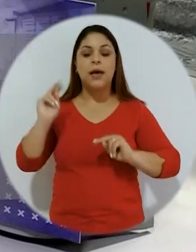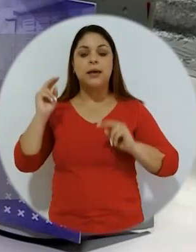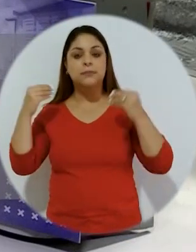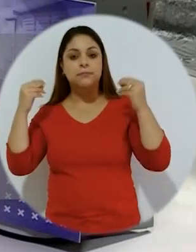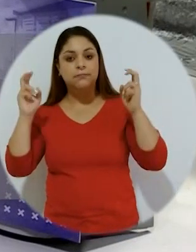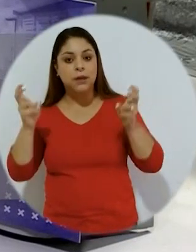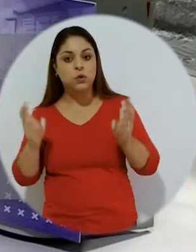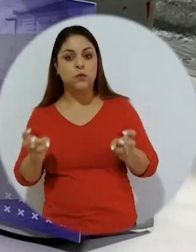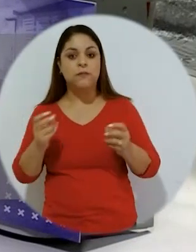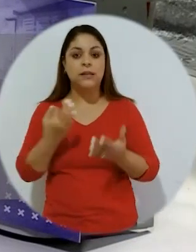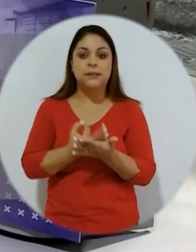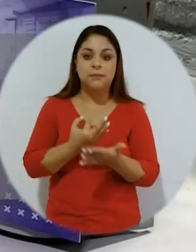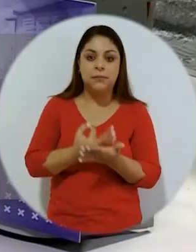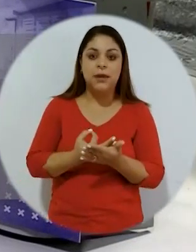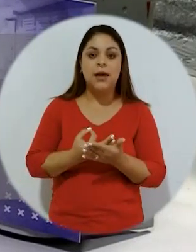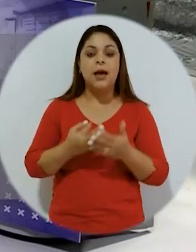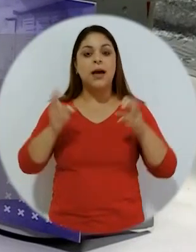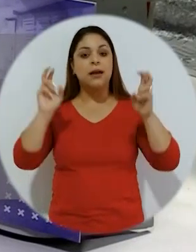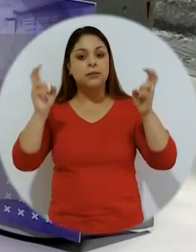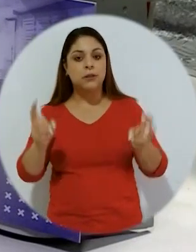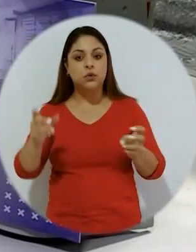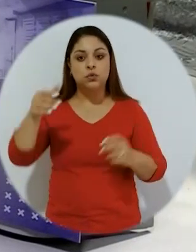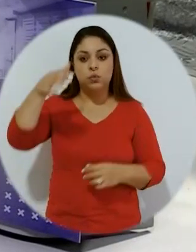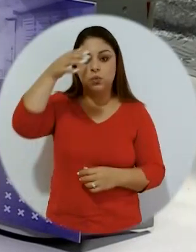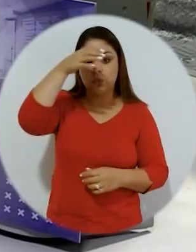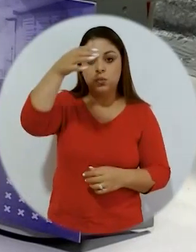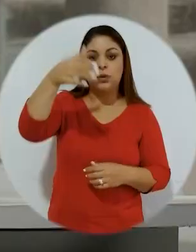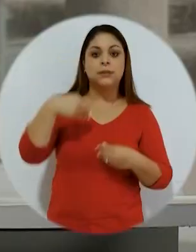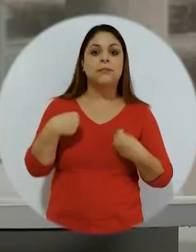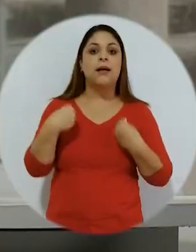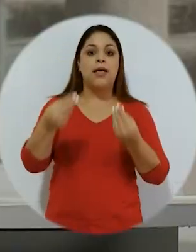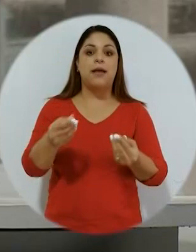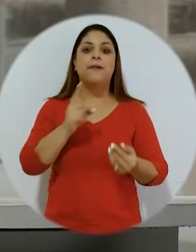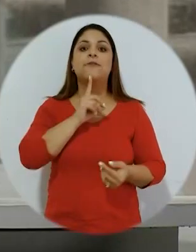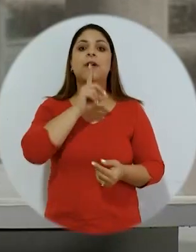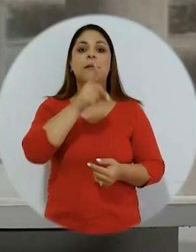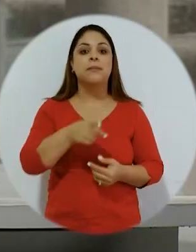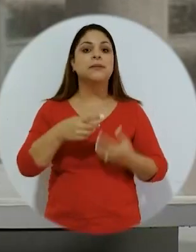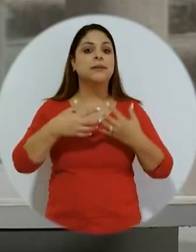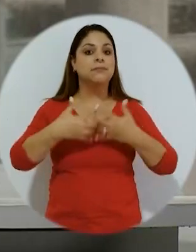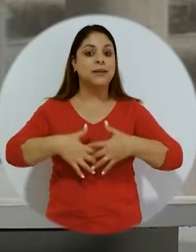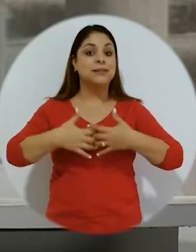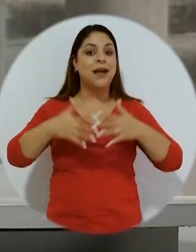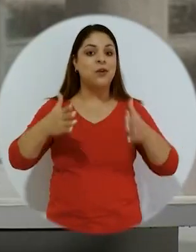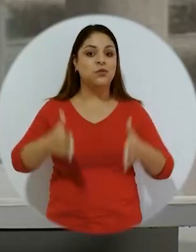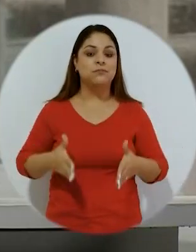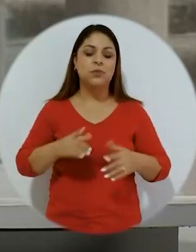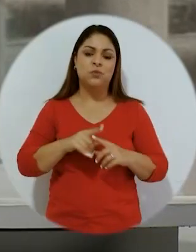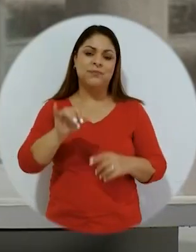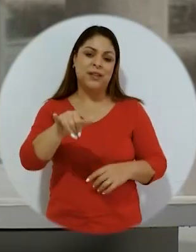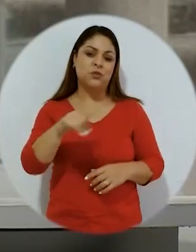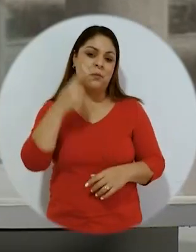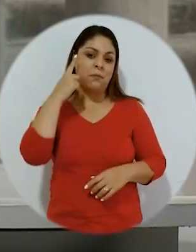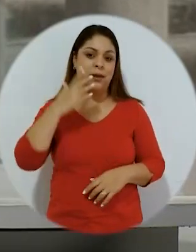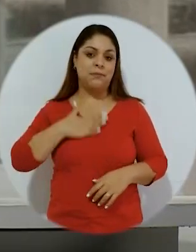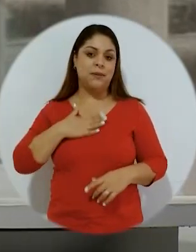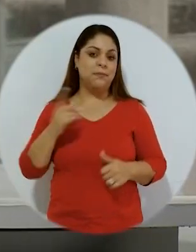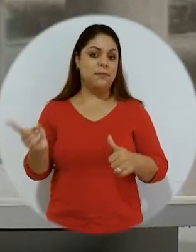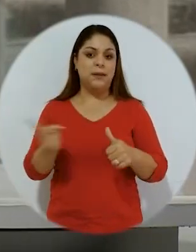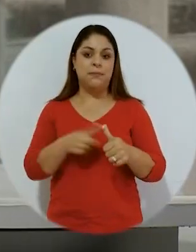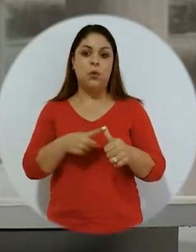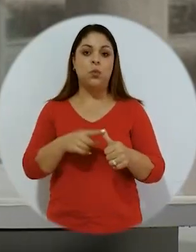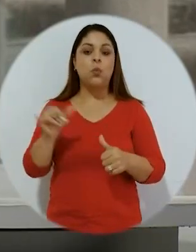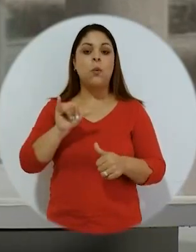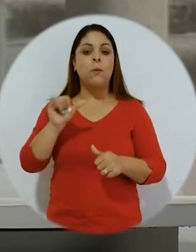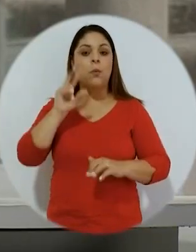aspectos de financiamiento, en aspectos de propiedad intelectual, en aspectos culturales para generar realmente empresarios. Entonces, pero es eso,